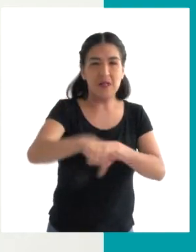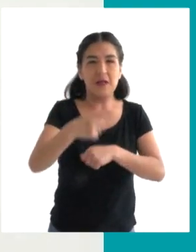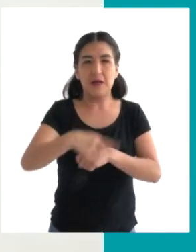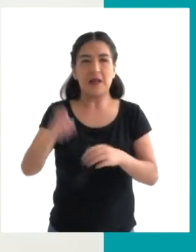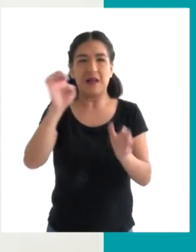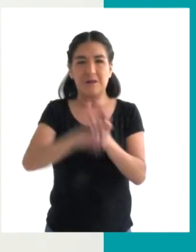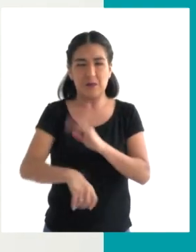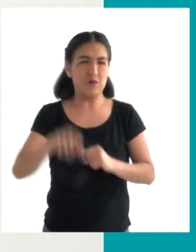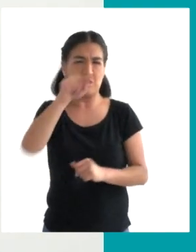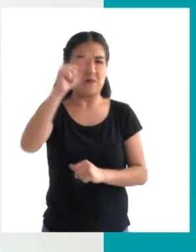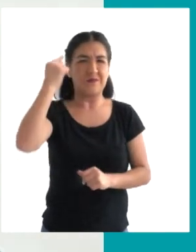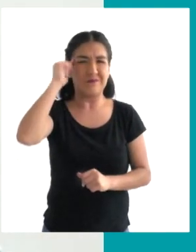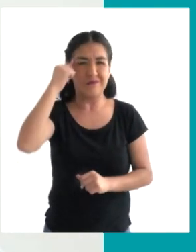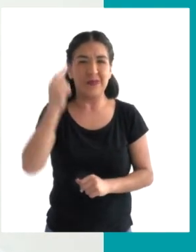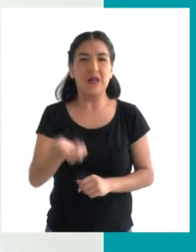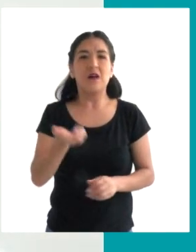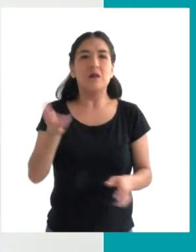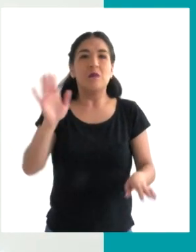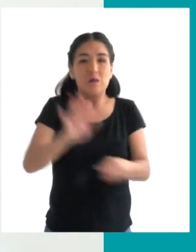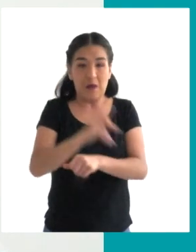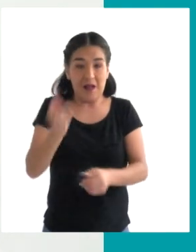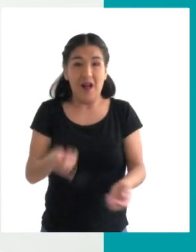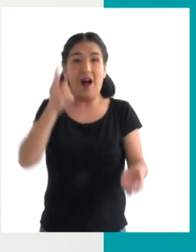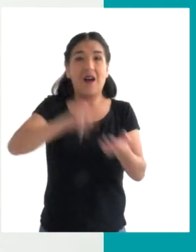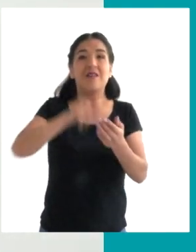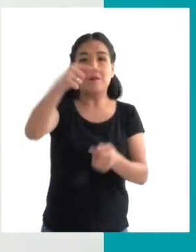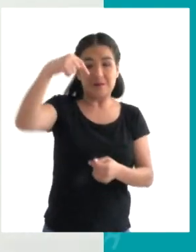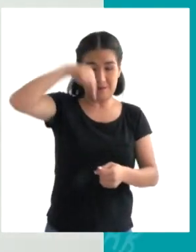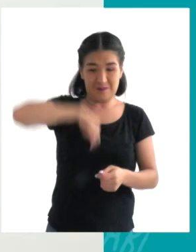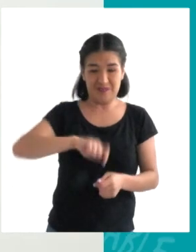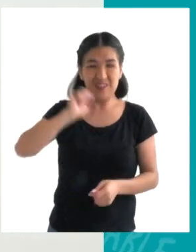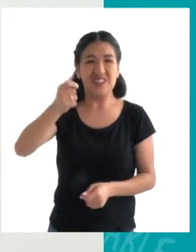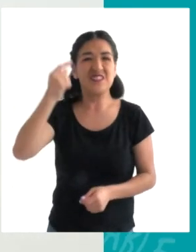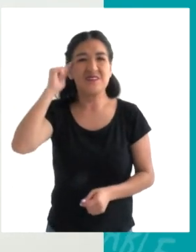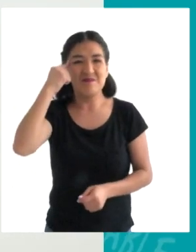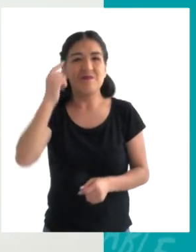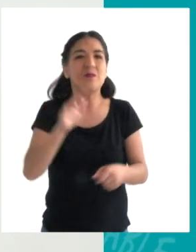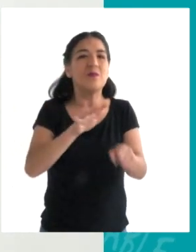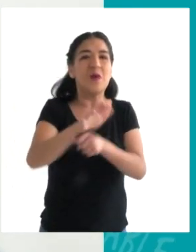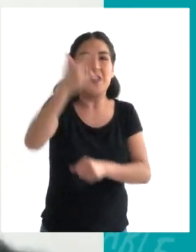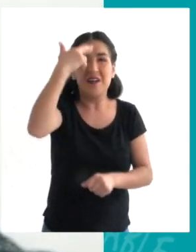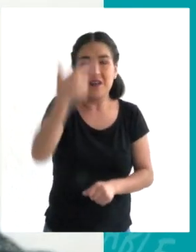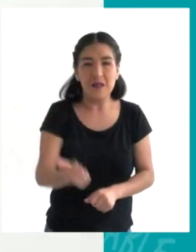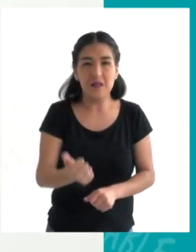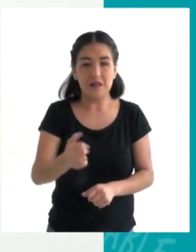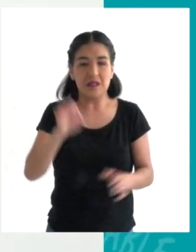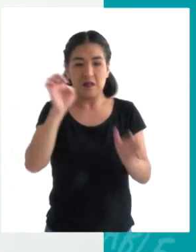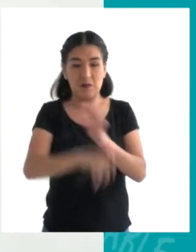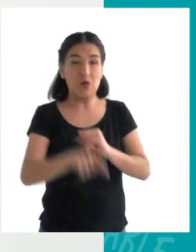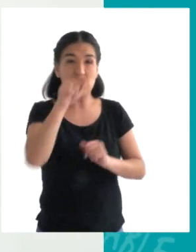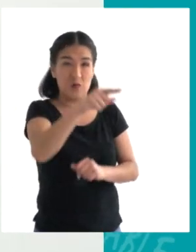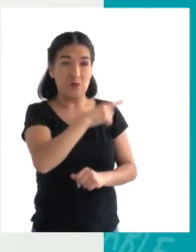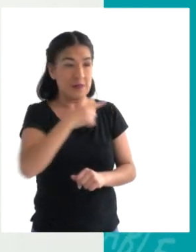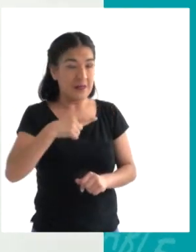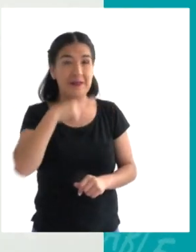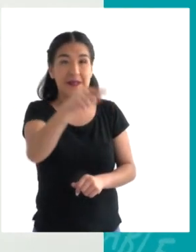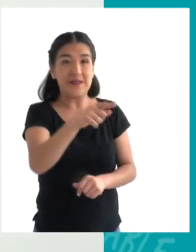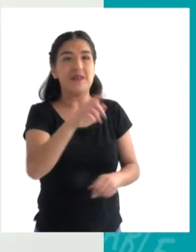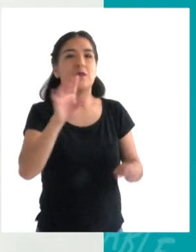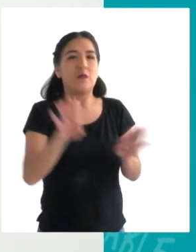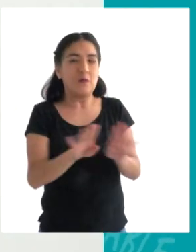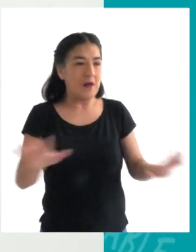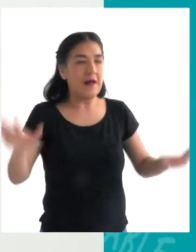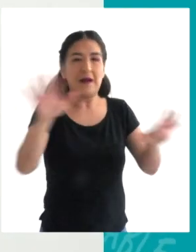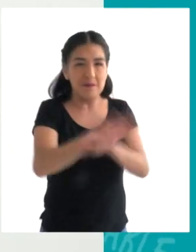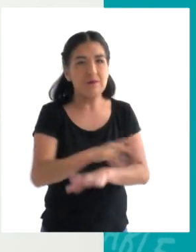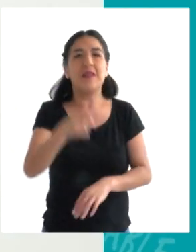tú estás enojado, es porque hay algo que está invadiendo tu territorio y lo tienes que defender. Digo, no te estoy diciendo que te tienes que pelear, sino te estoy diciendo